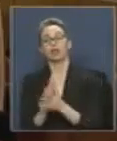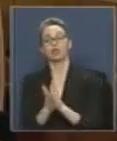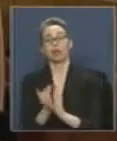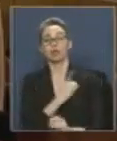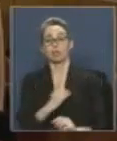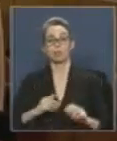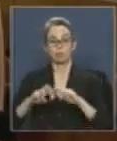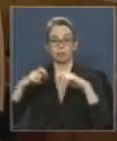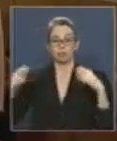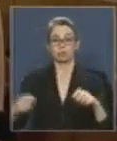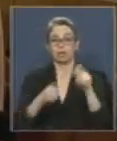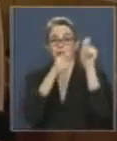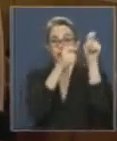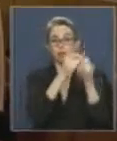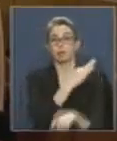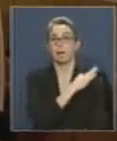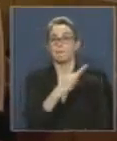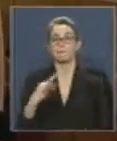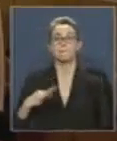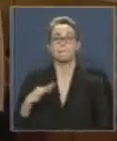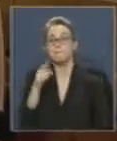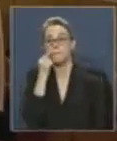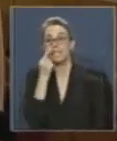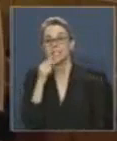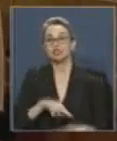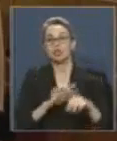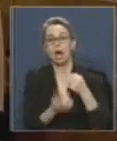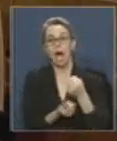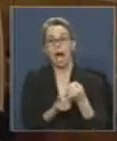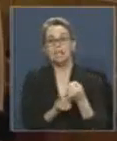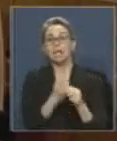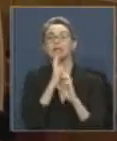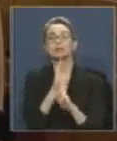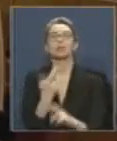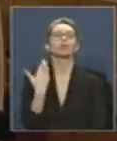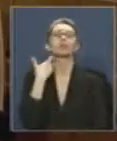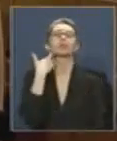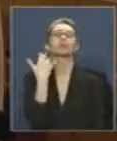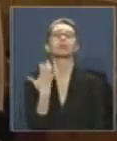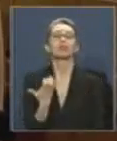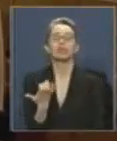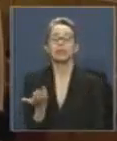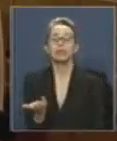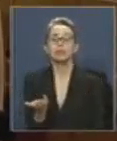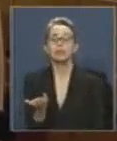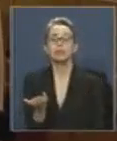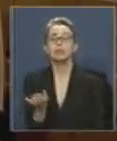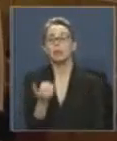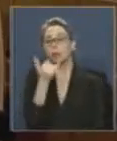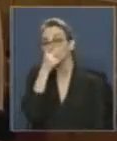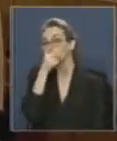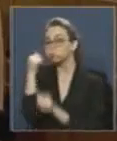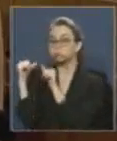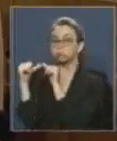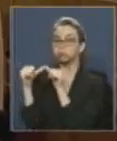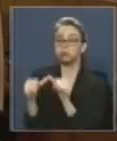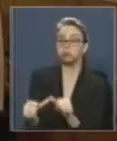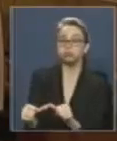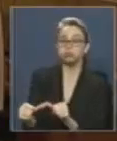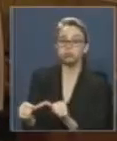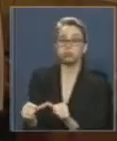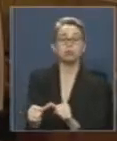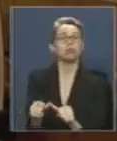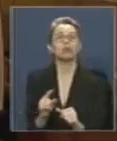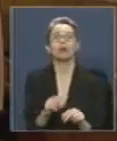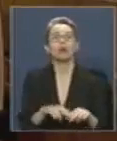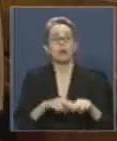presentes, dirigido al ministro de Hacienda, para que responda por qué, como ya mencioné, después de mucho tiempo no se han